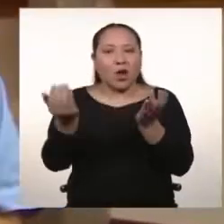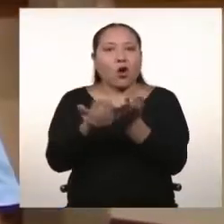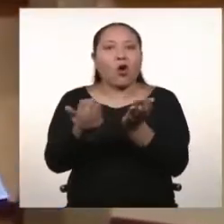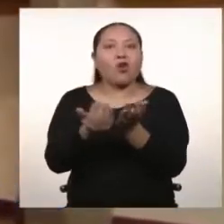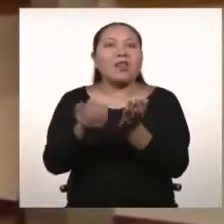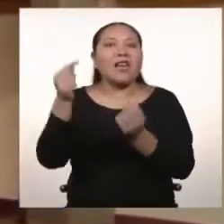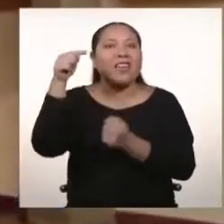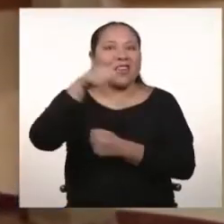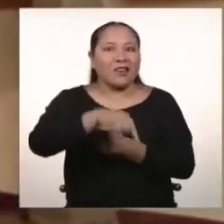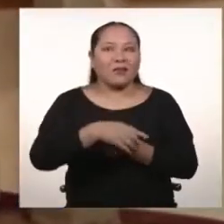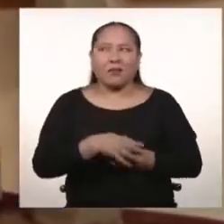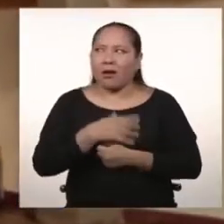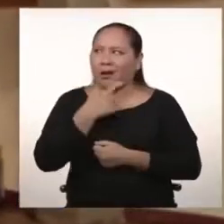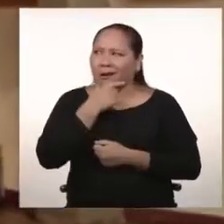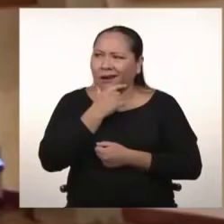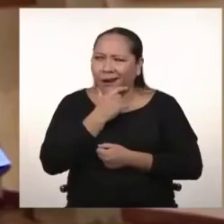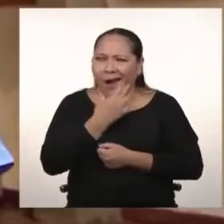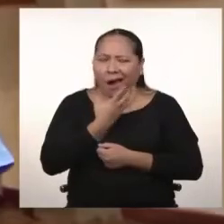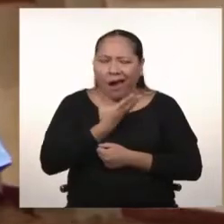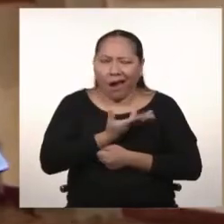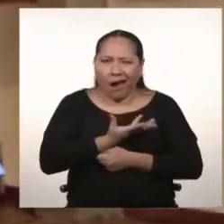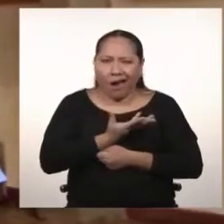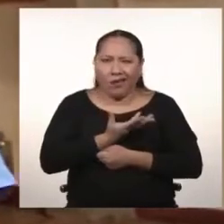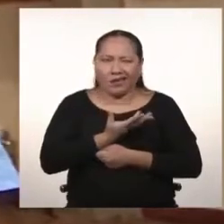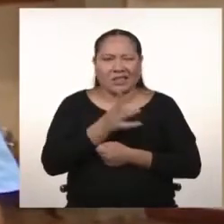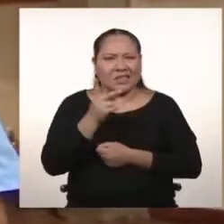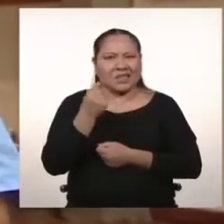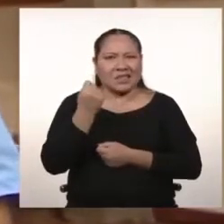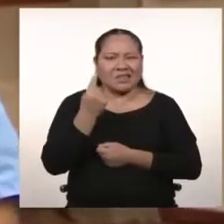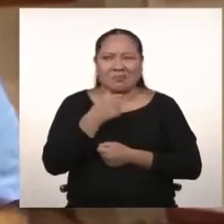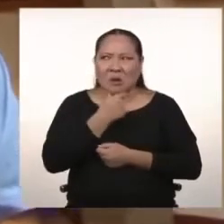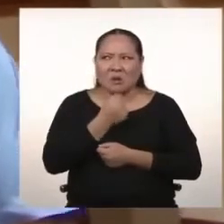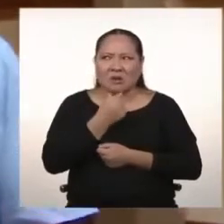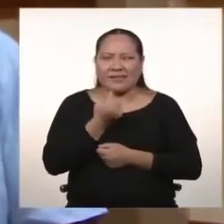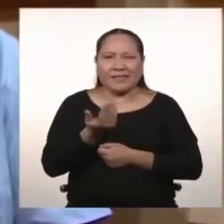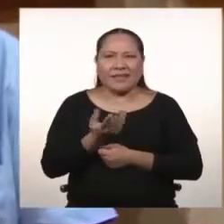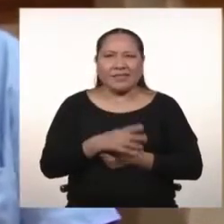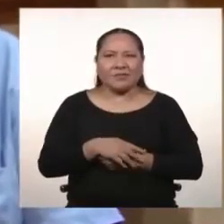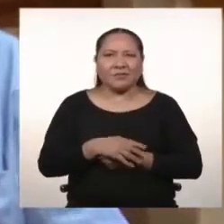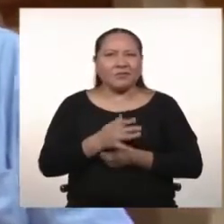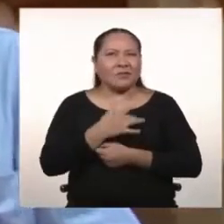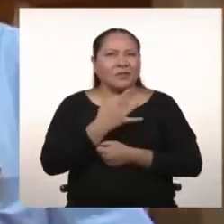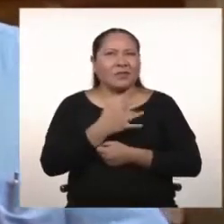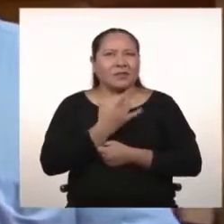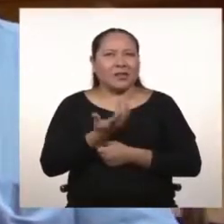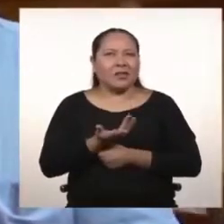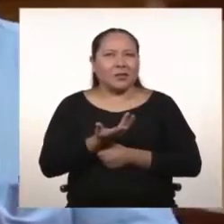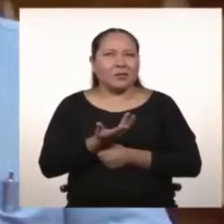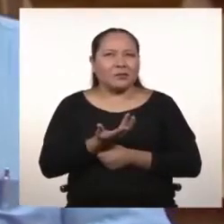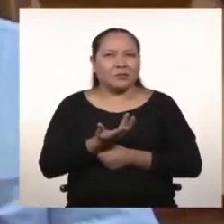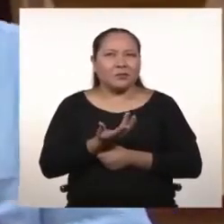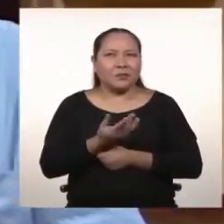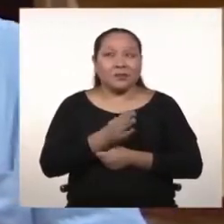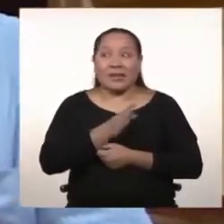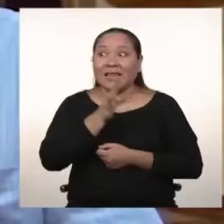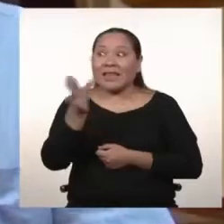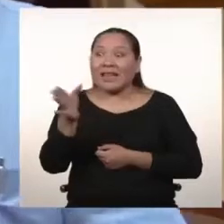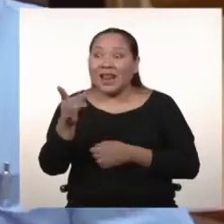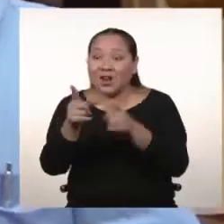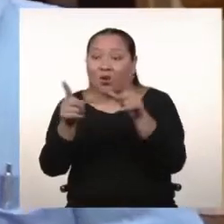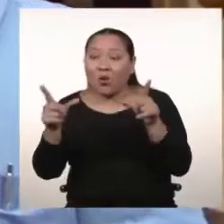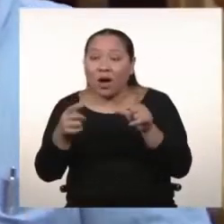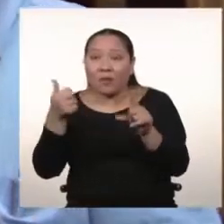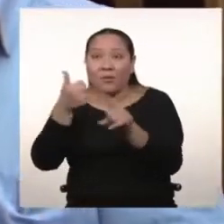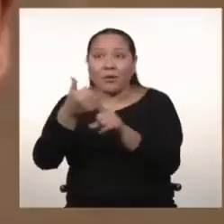todo esto me parece realmente fascinante eh Me encanta pero siento que debo no sé ir a las fuentes